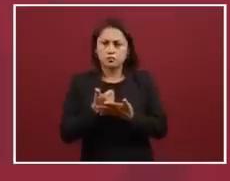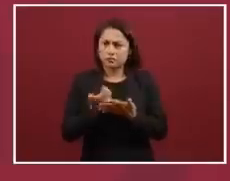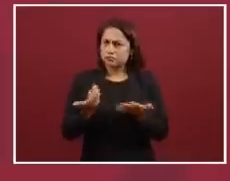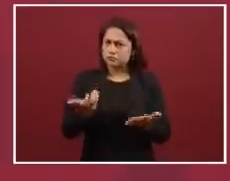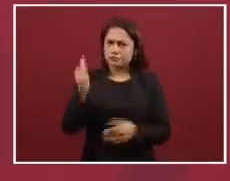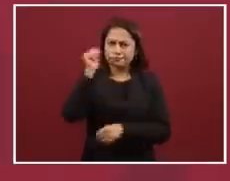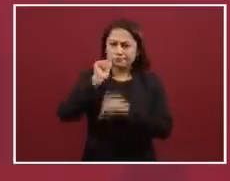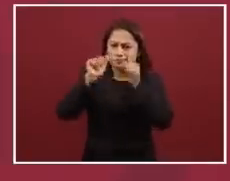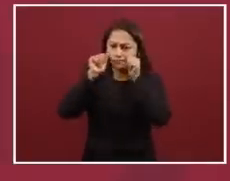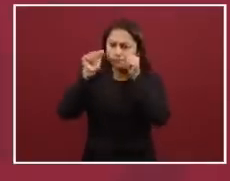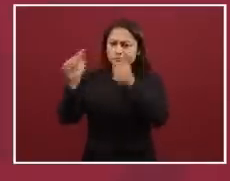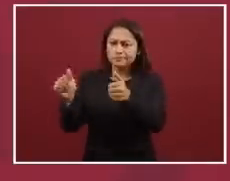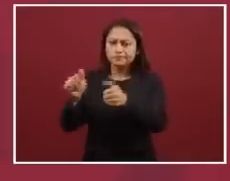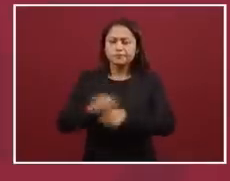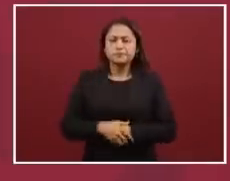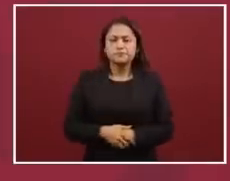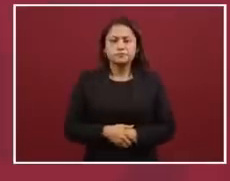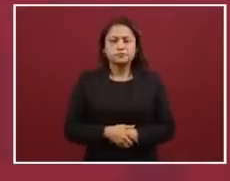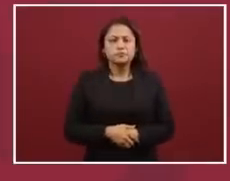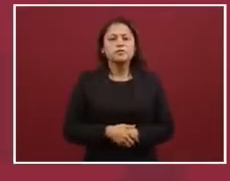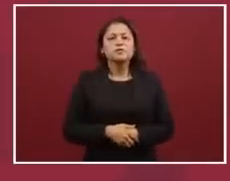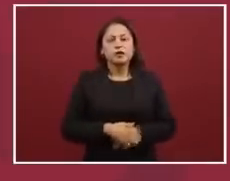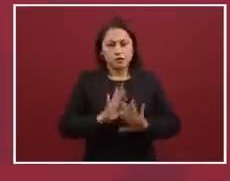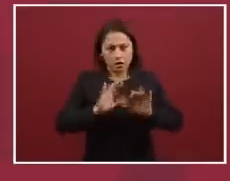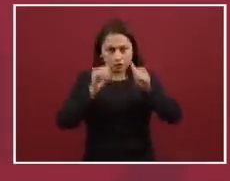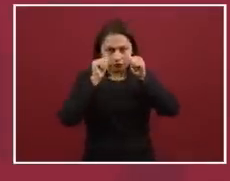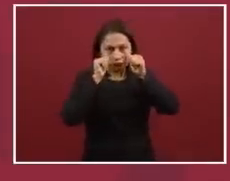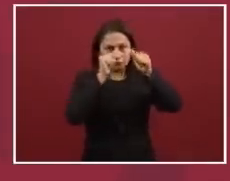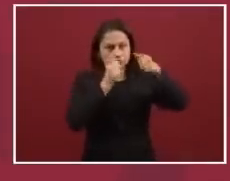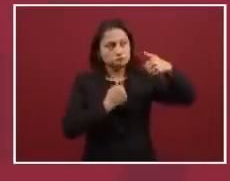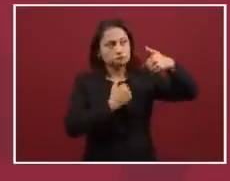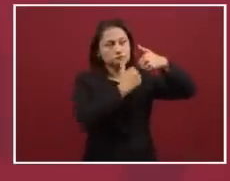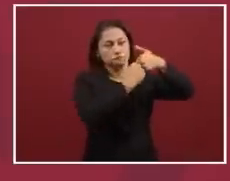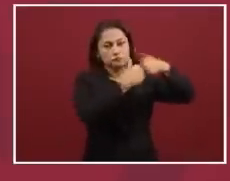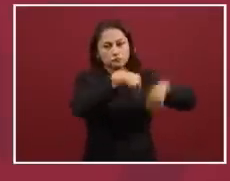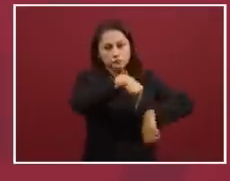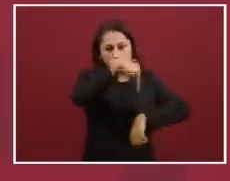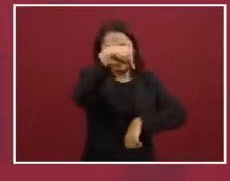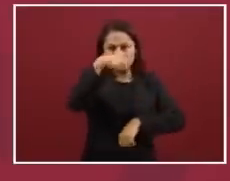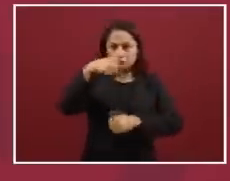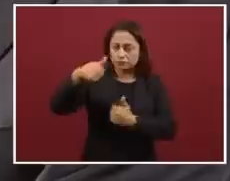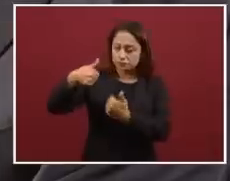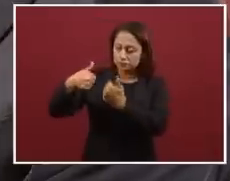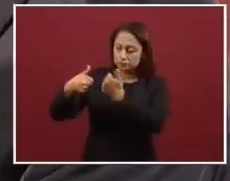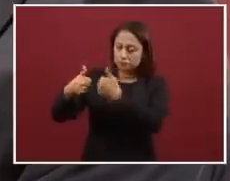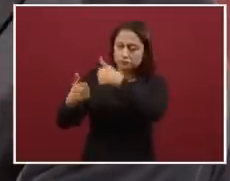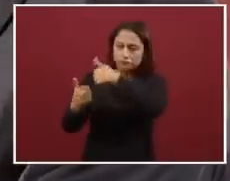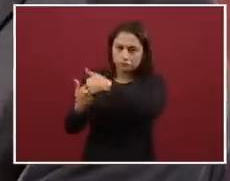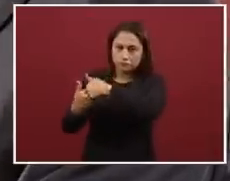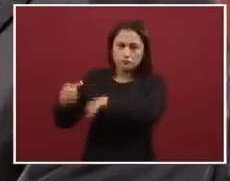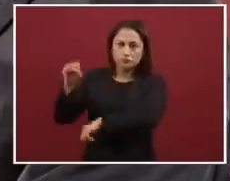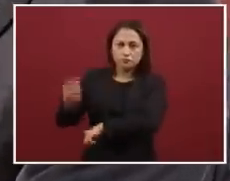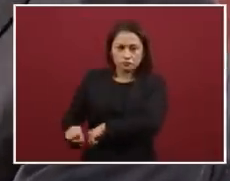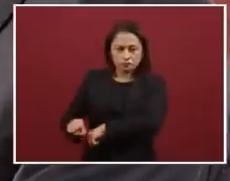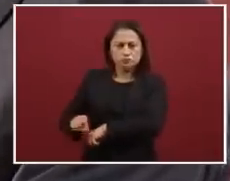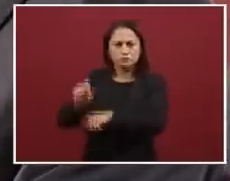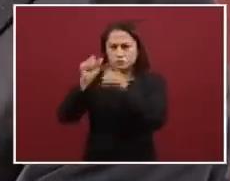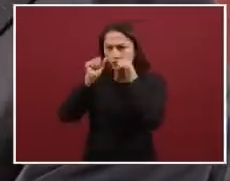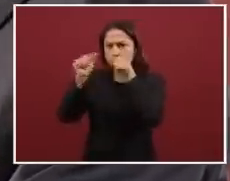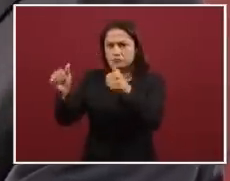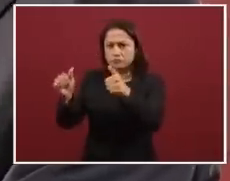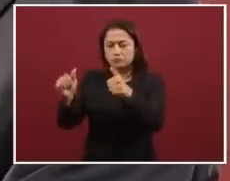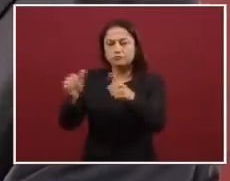Vamos a atender la frontera norte, la frontera sur, y también quiero dejar algo muy